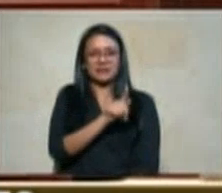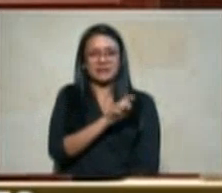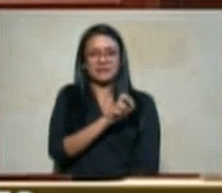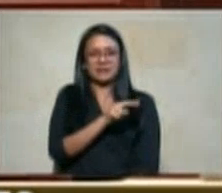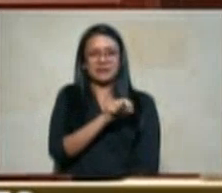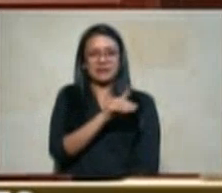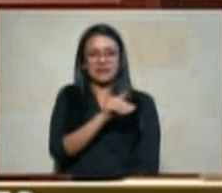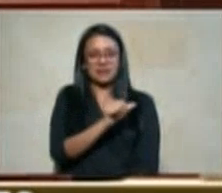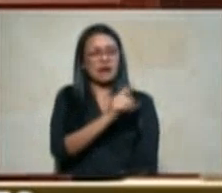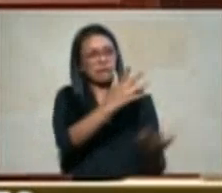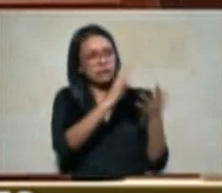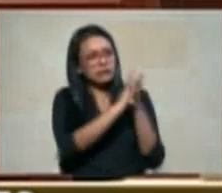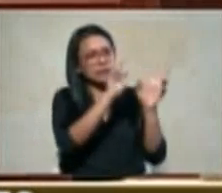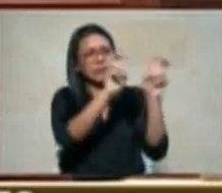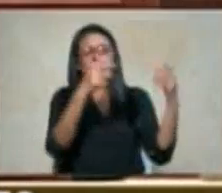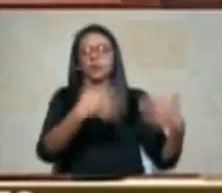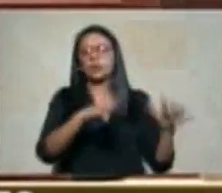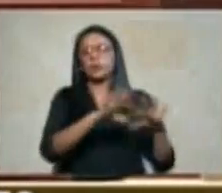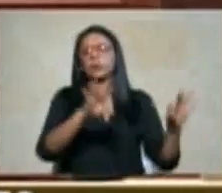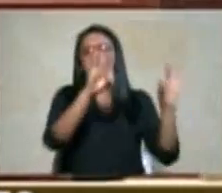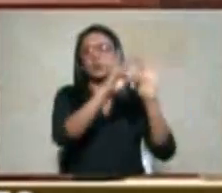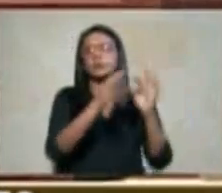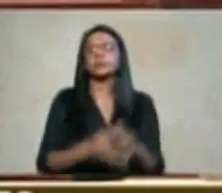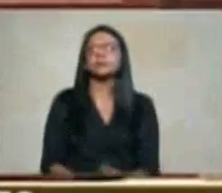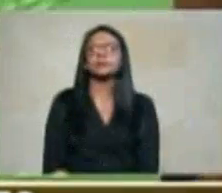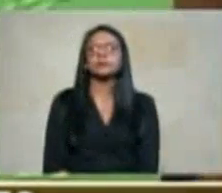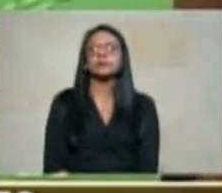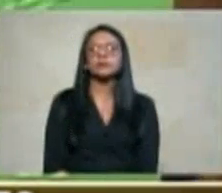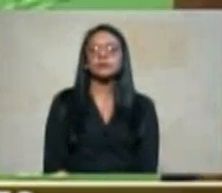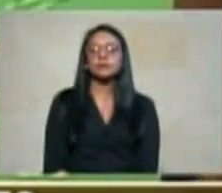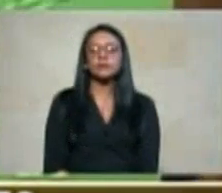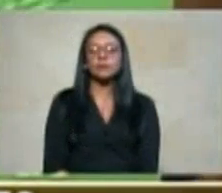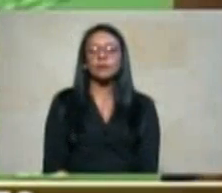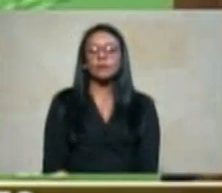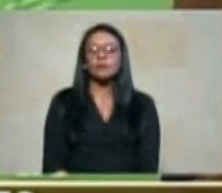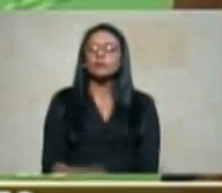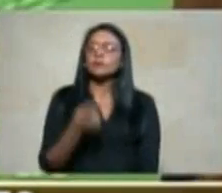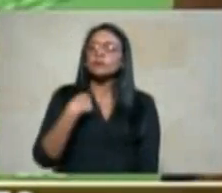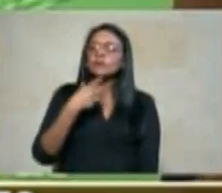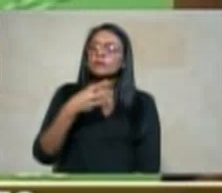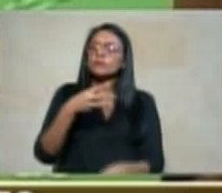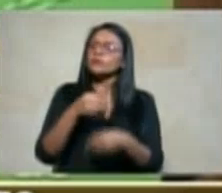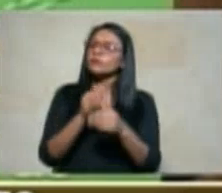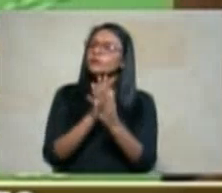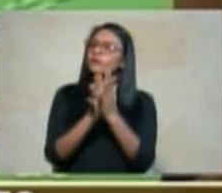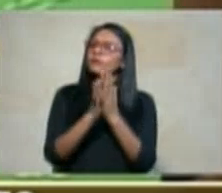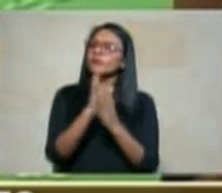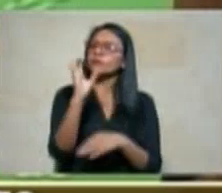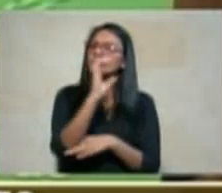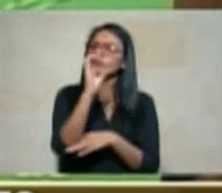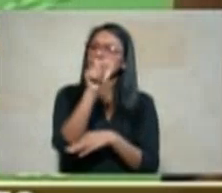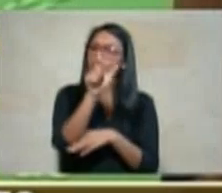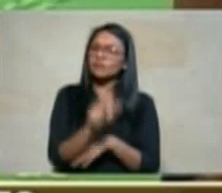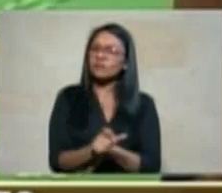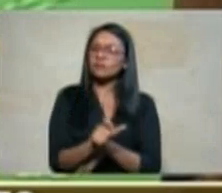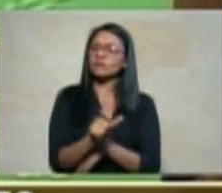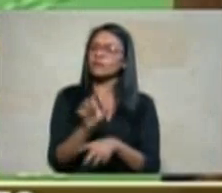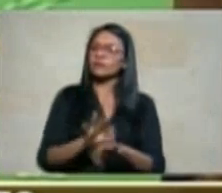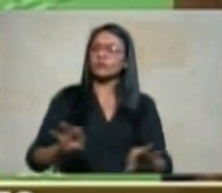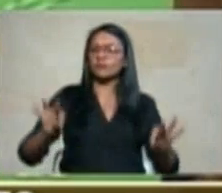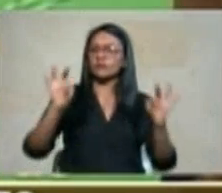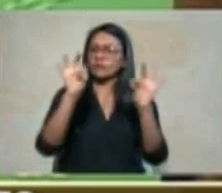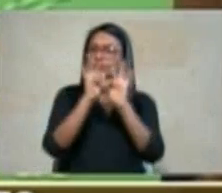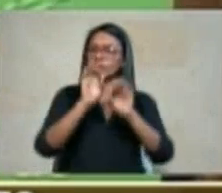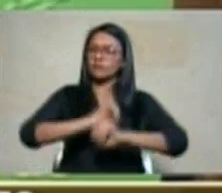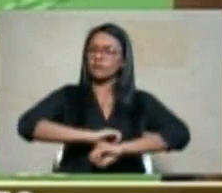tema pues tan importante. Pues yo creo que también hay que decirle a los colombianos de manera clara